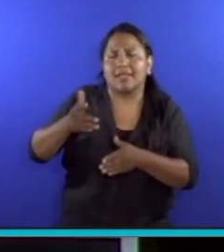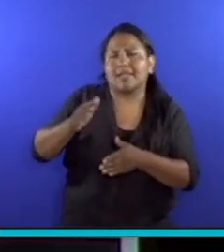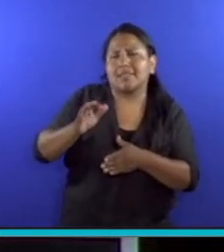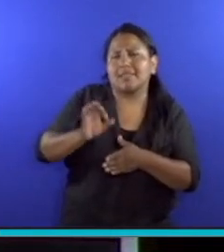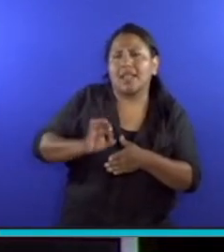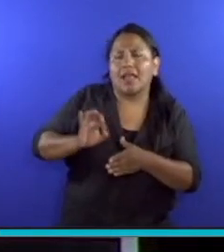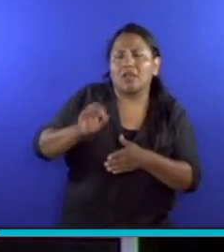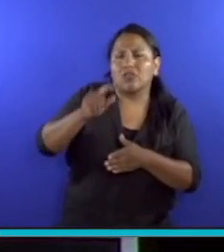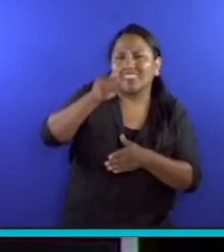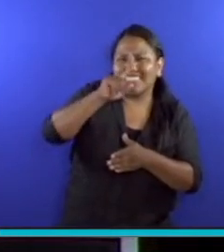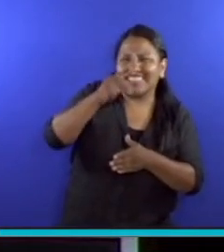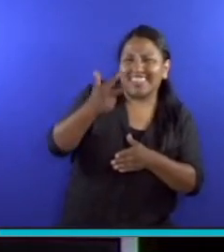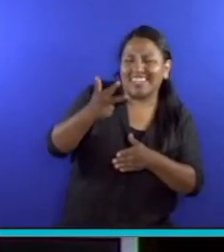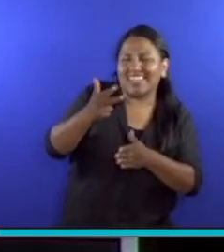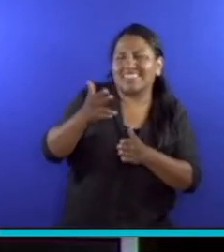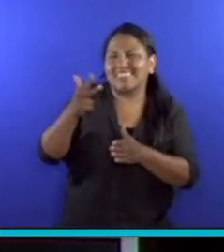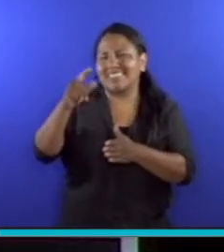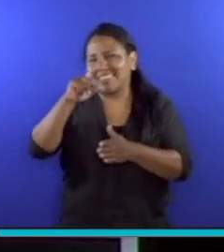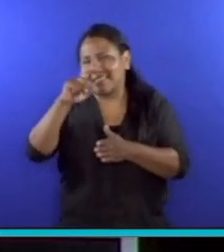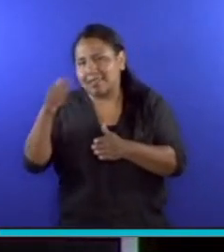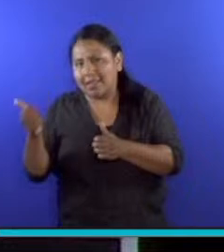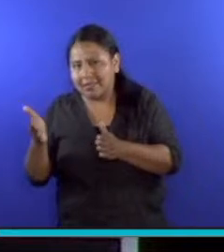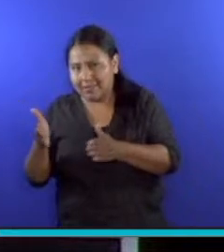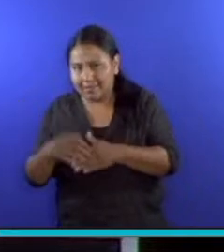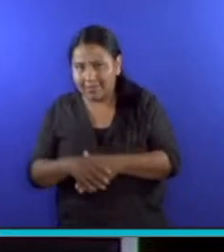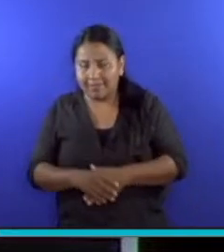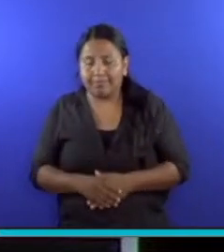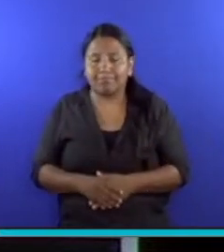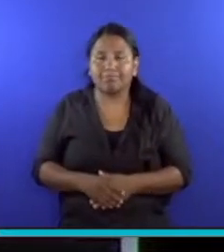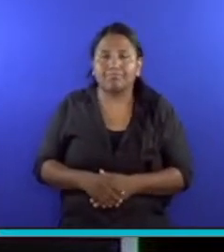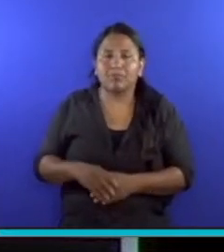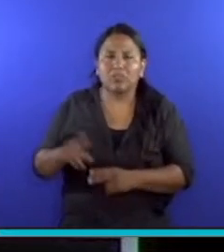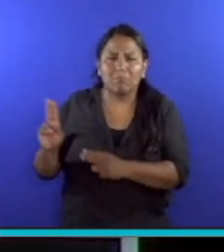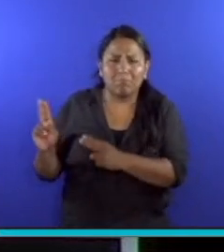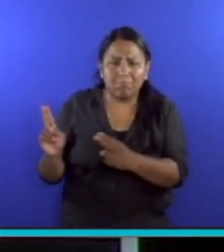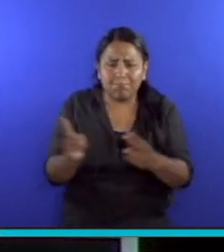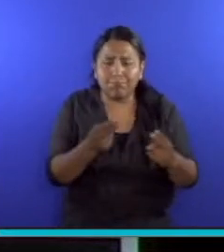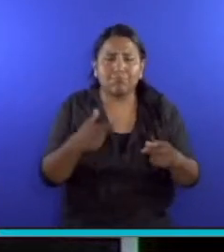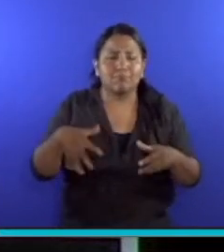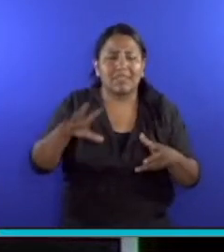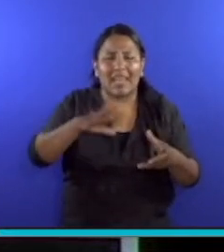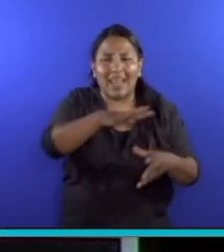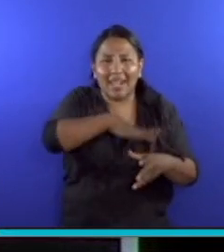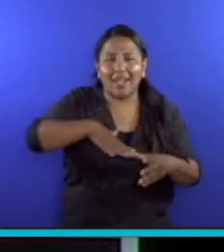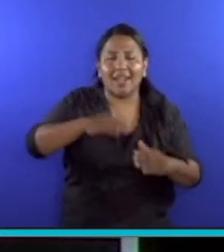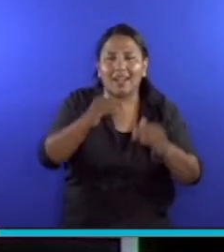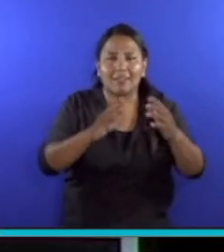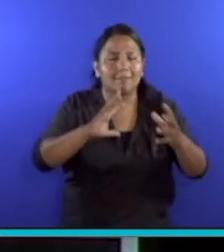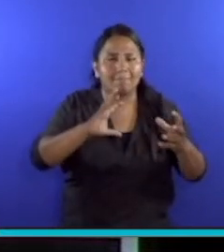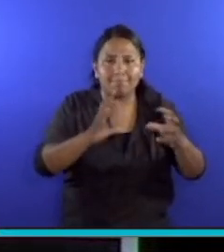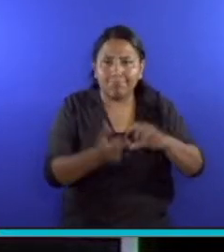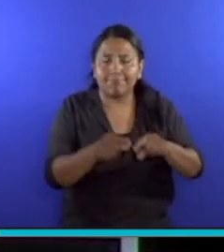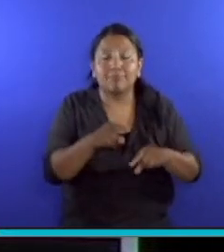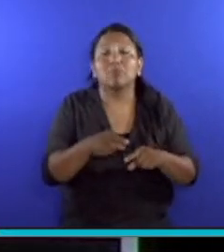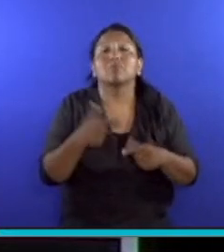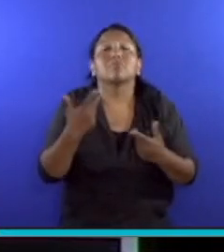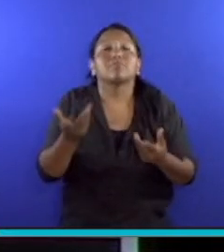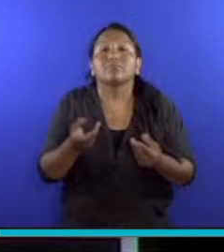76. Un genocidio de clase porque estuvo al servicio de